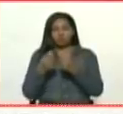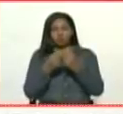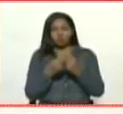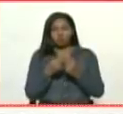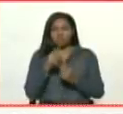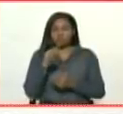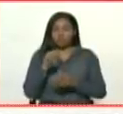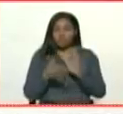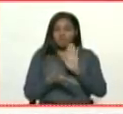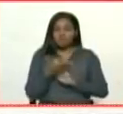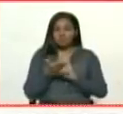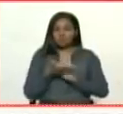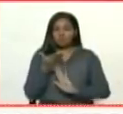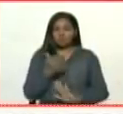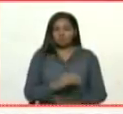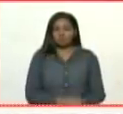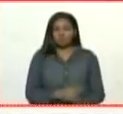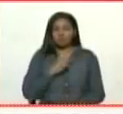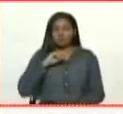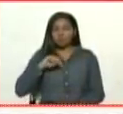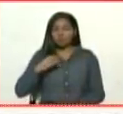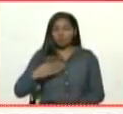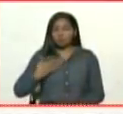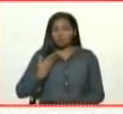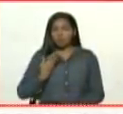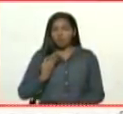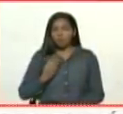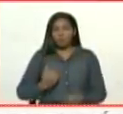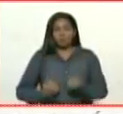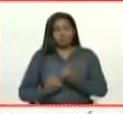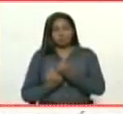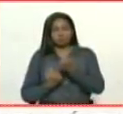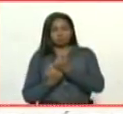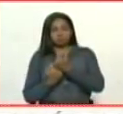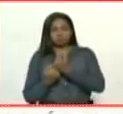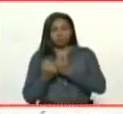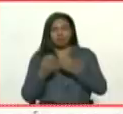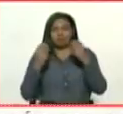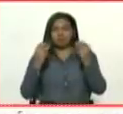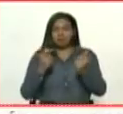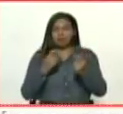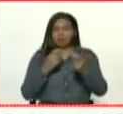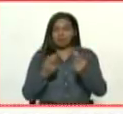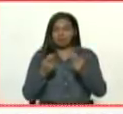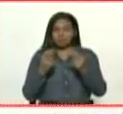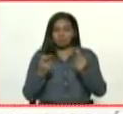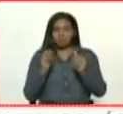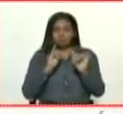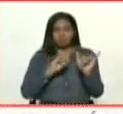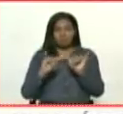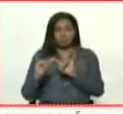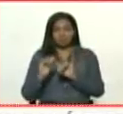muy importante, que nosotros podamos mantener el ritmo. Igualmente,